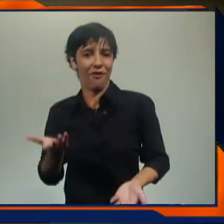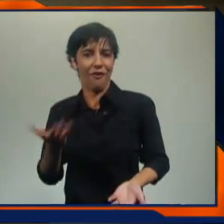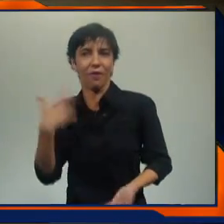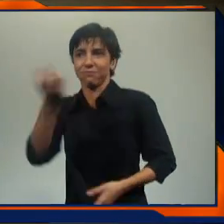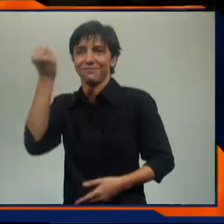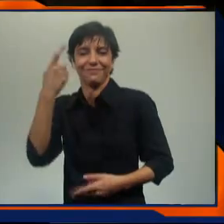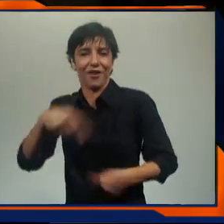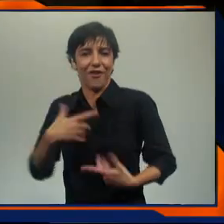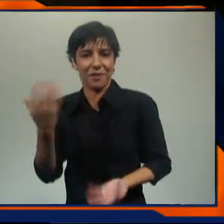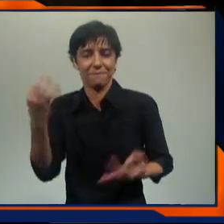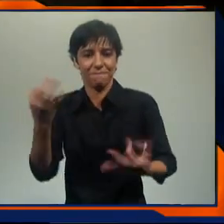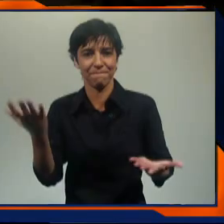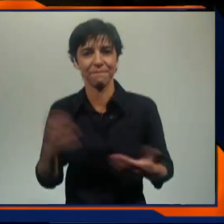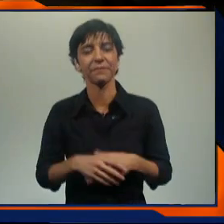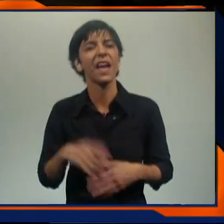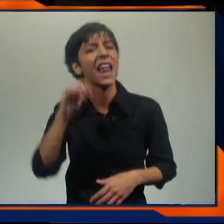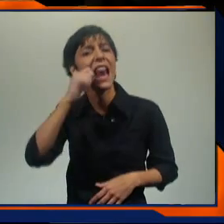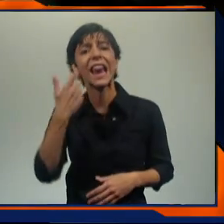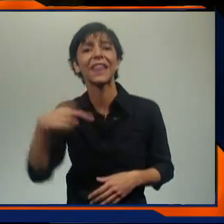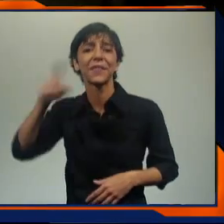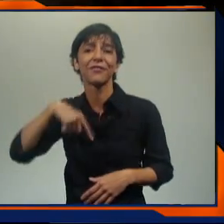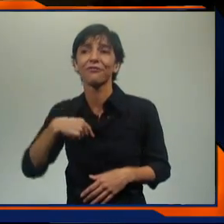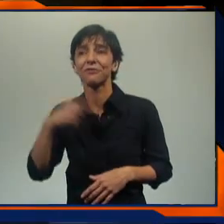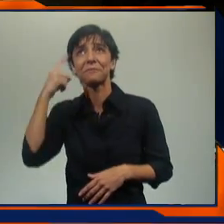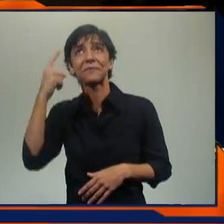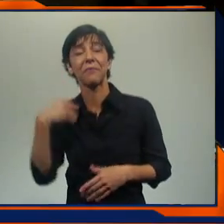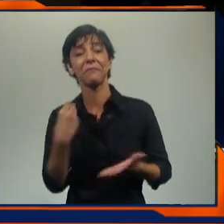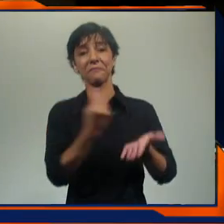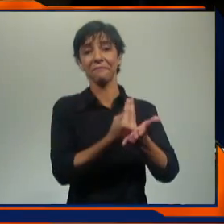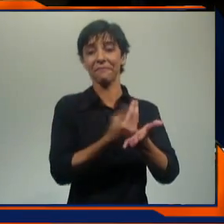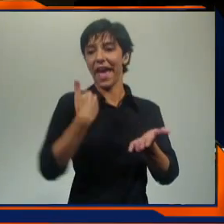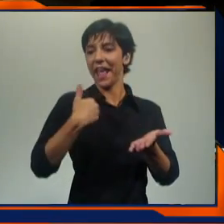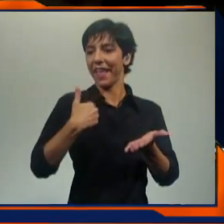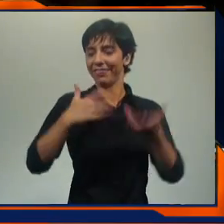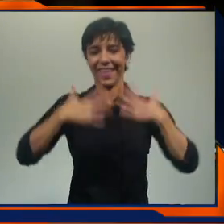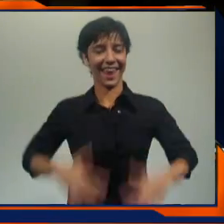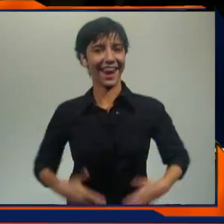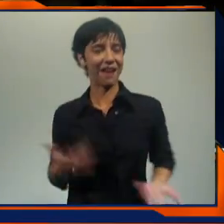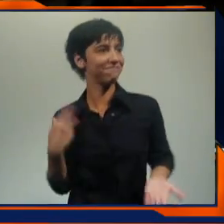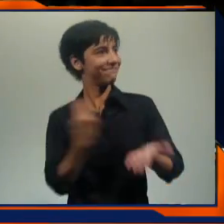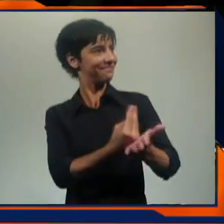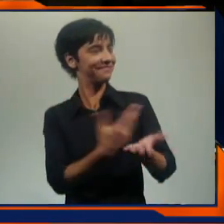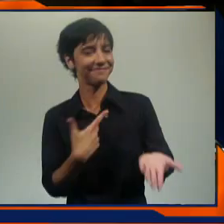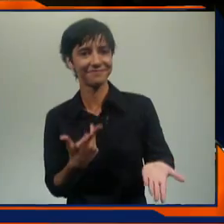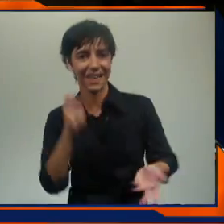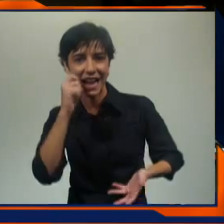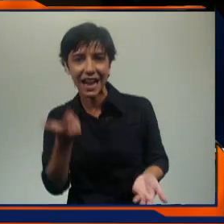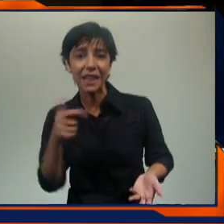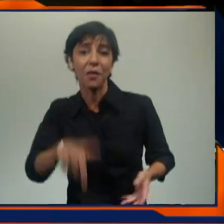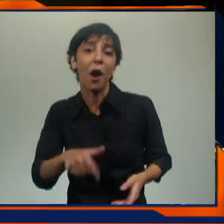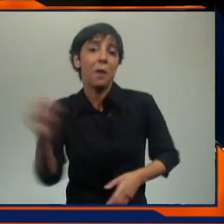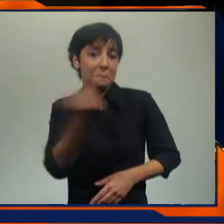y representar al país en cualquier deporte que hagas. Bueno, en este caso a nosotros nos tocó en tenis de mesa, ¿no? Pero es lo mejor que uno le